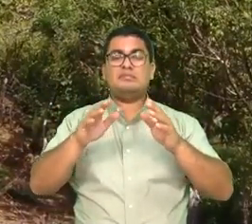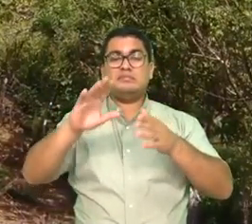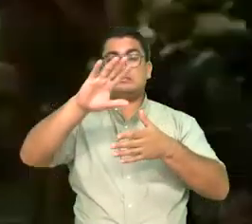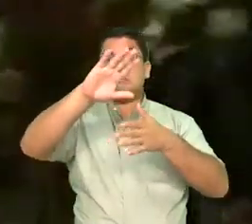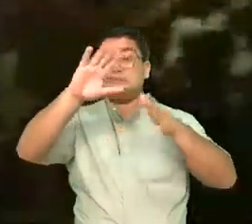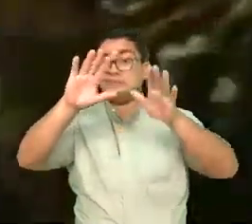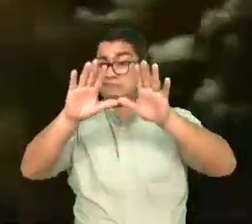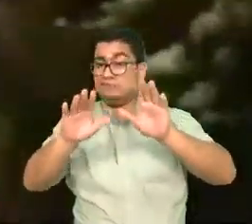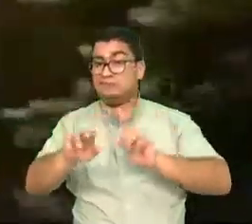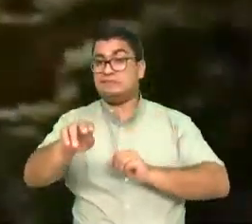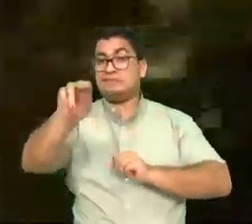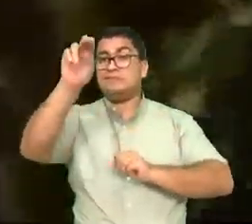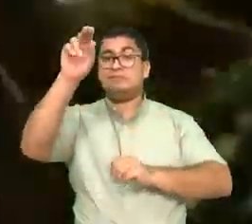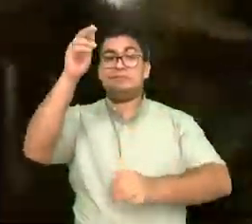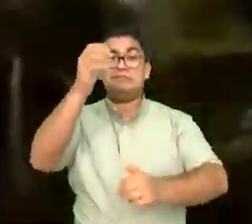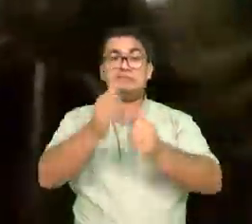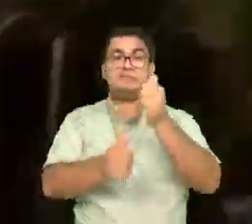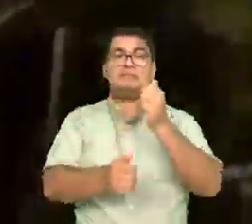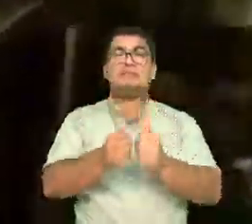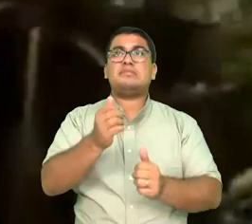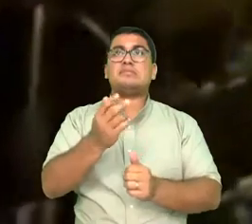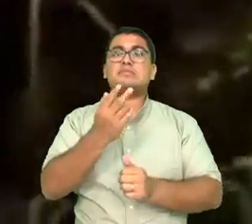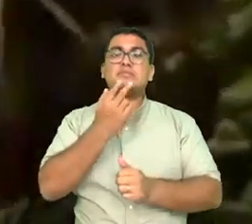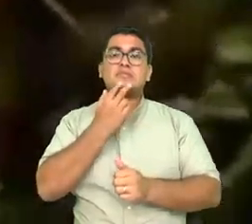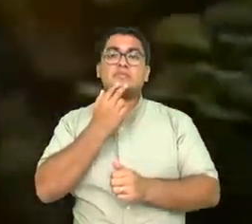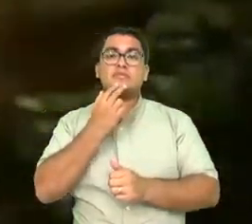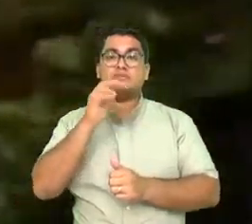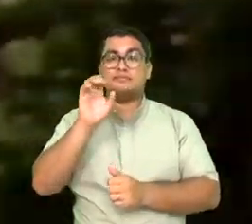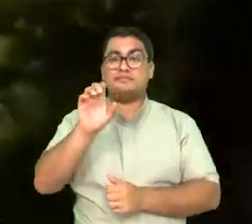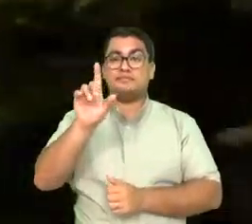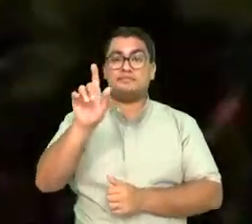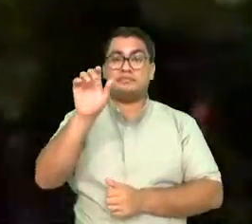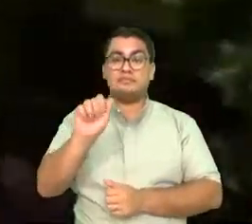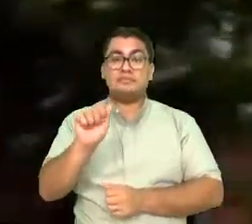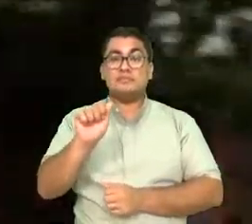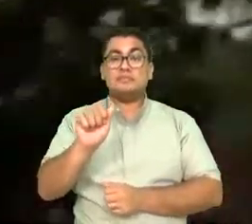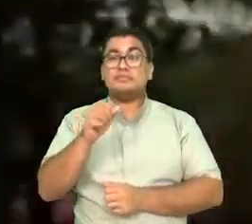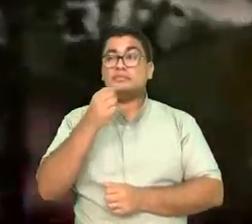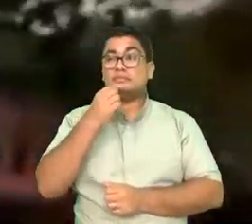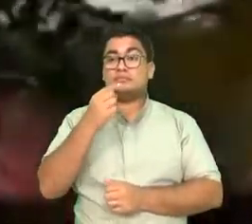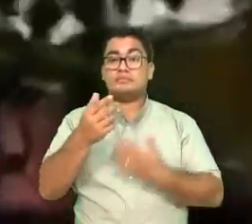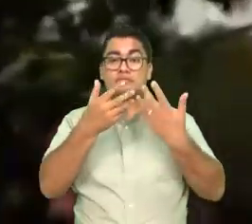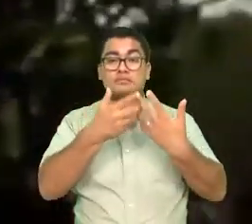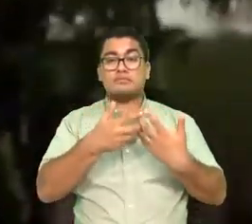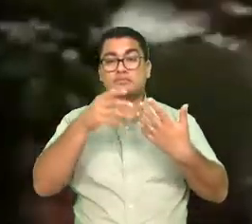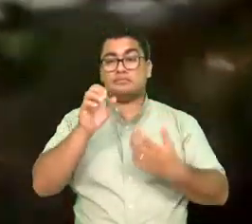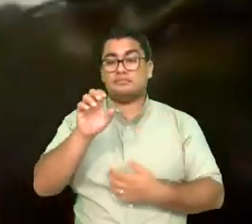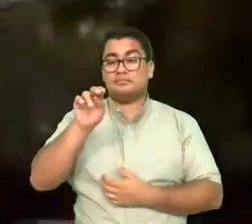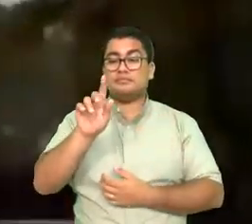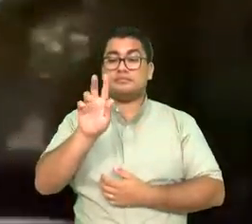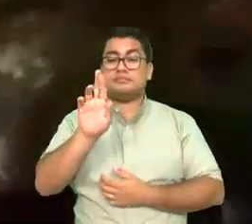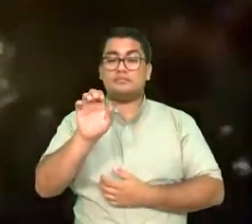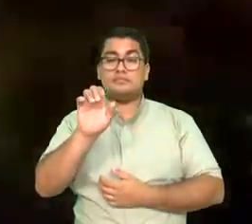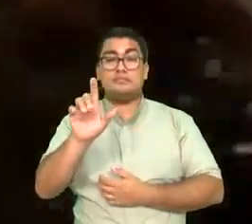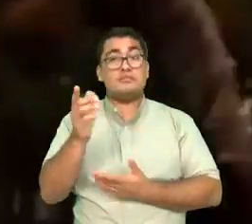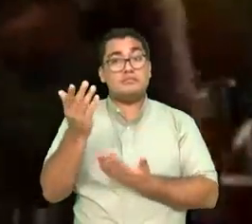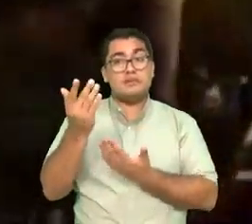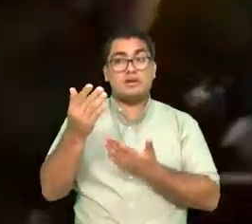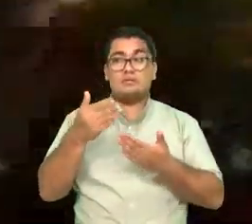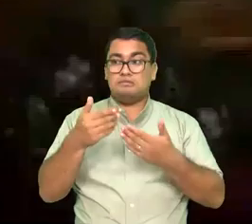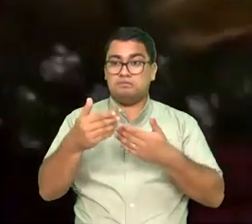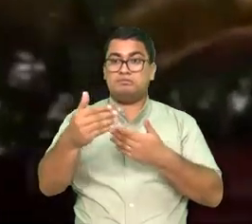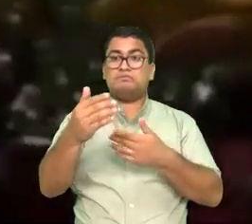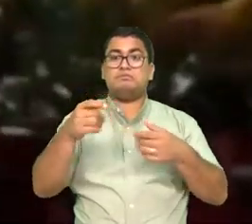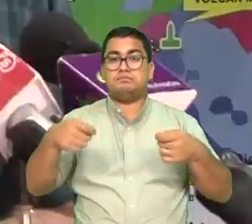afectaciones considerables tras el paso de Eta y Enatrel se dispone a restablecer el fluido eléctrico.